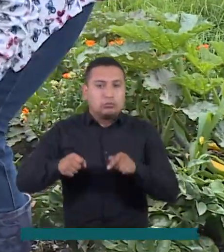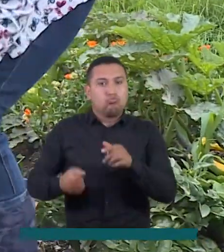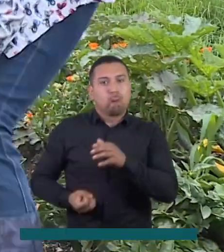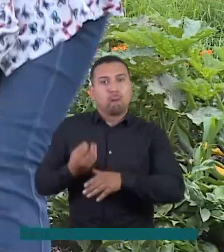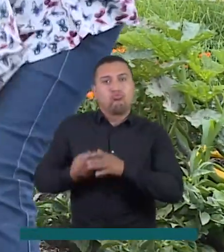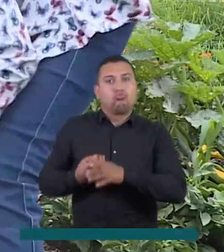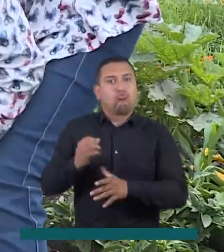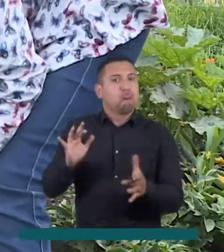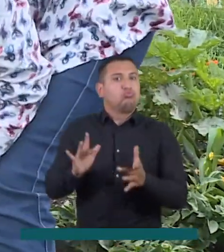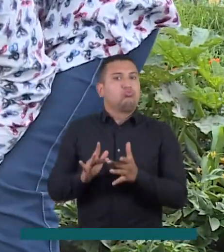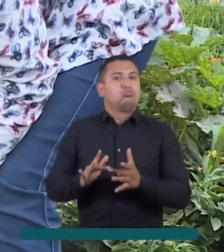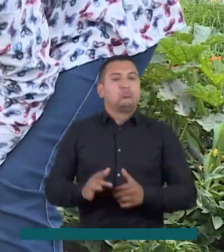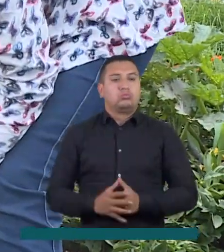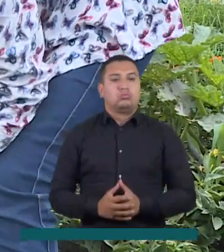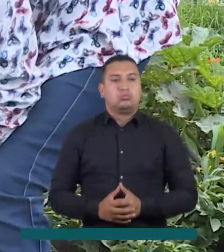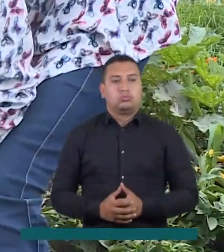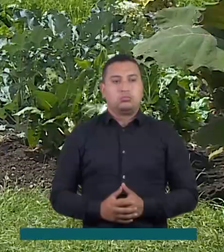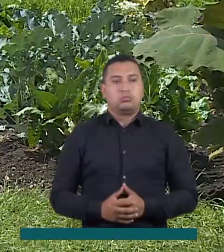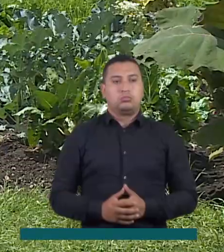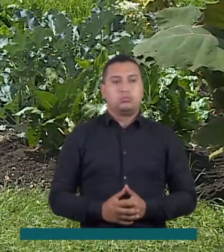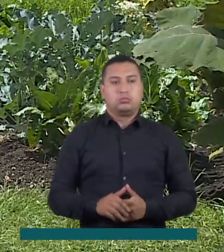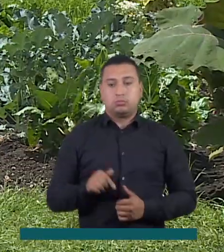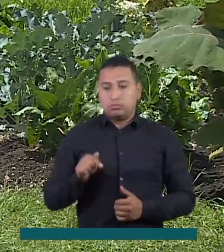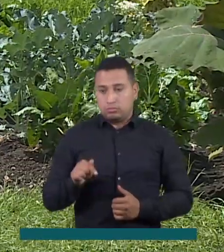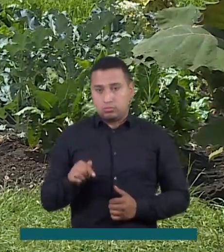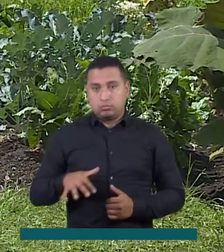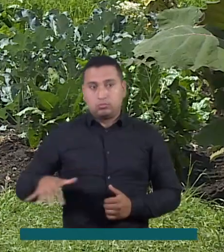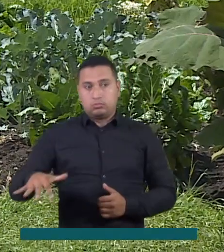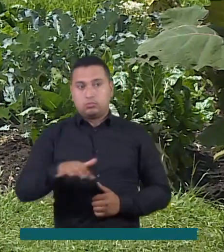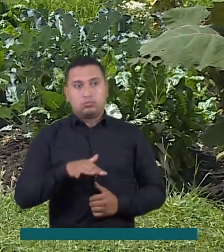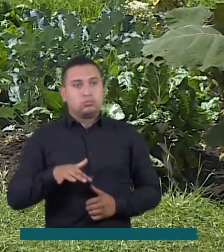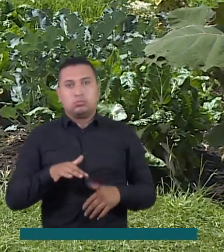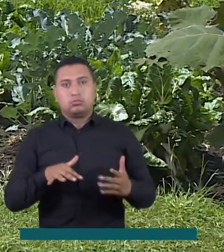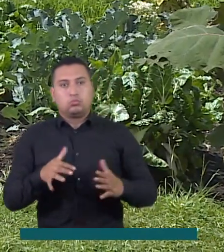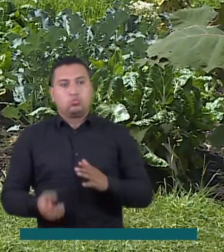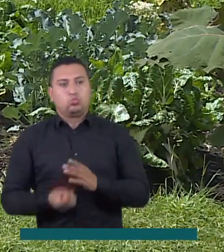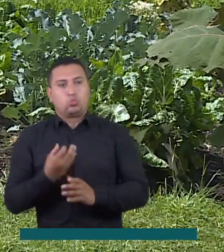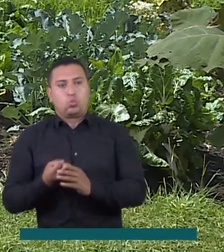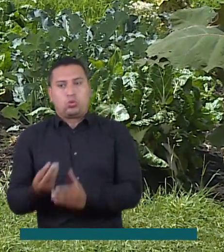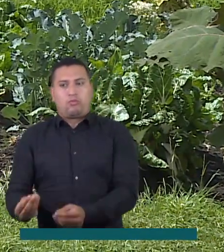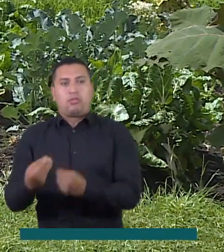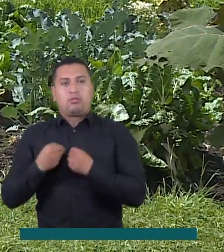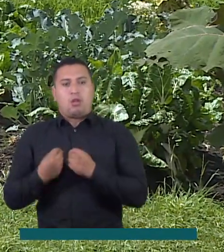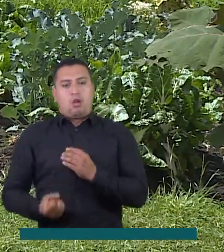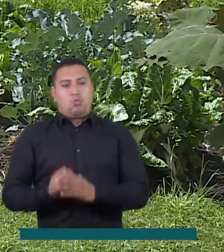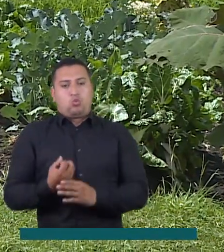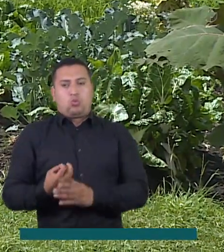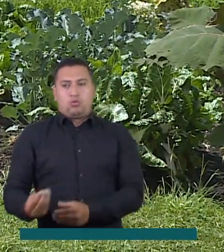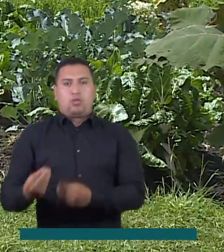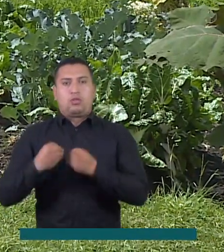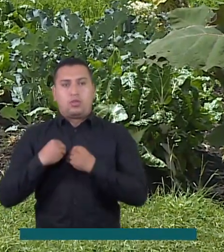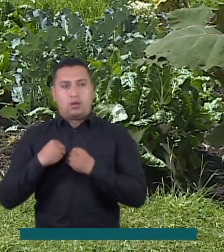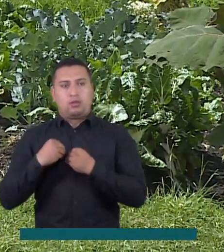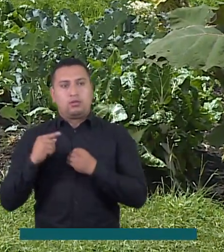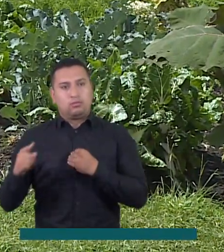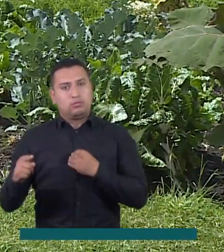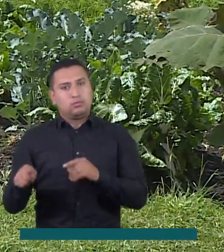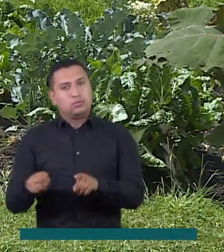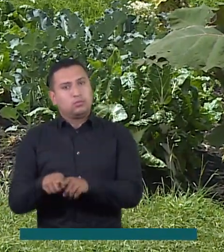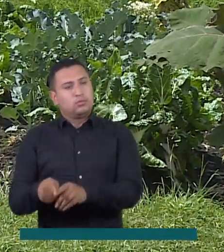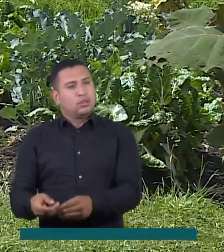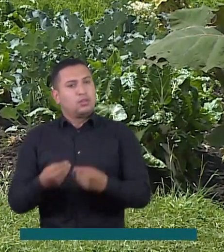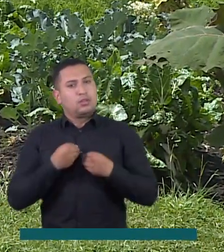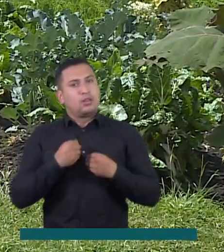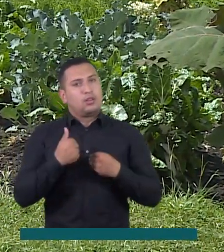La huerta ha sido un espacio muy productivo para mí, me ha despertado mucho la sensibilidad por el campo,